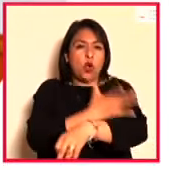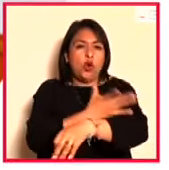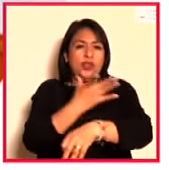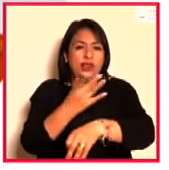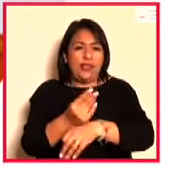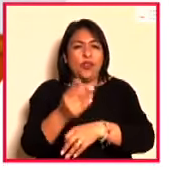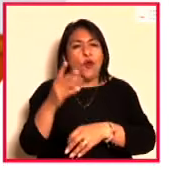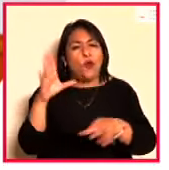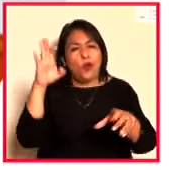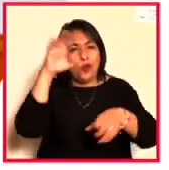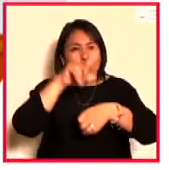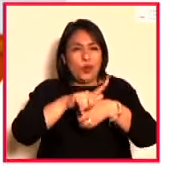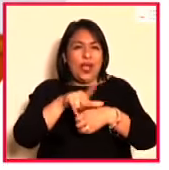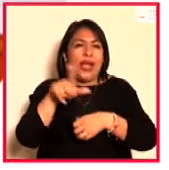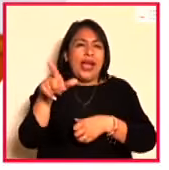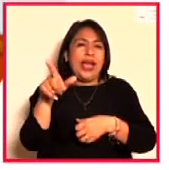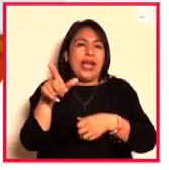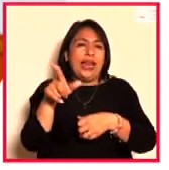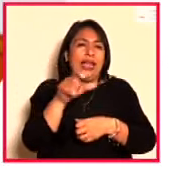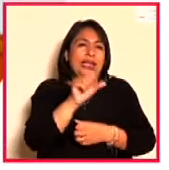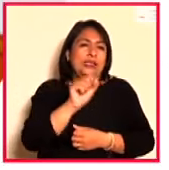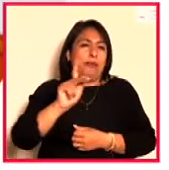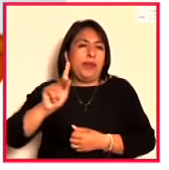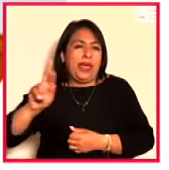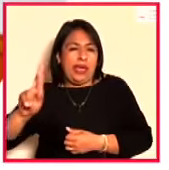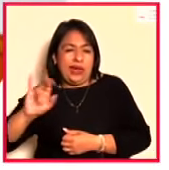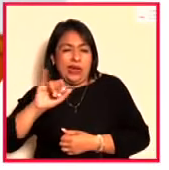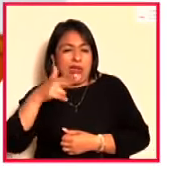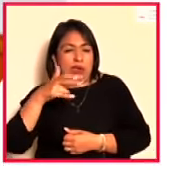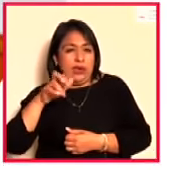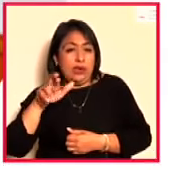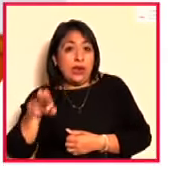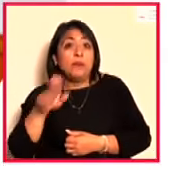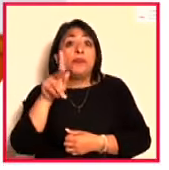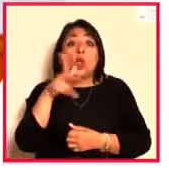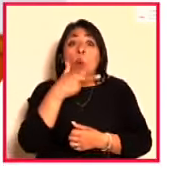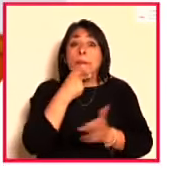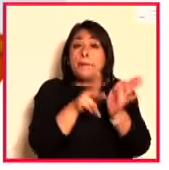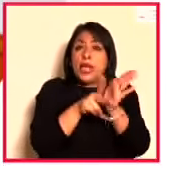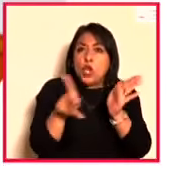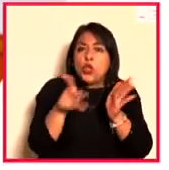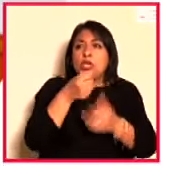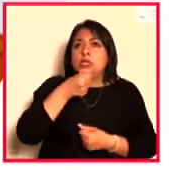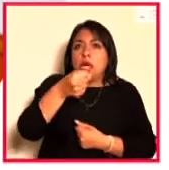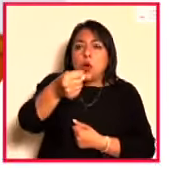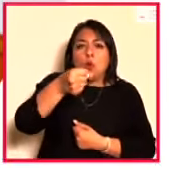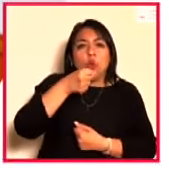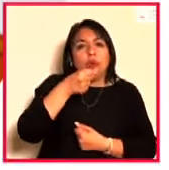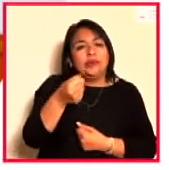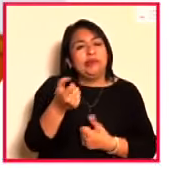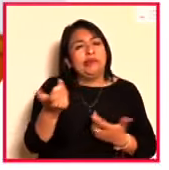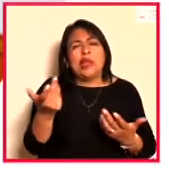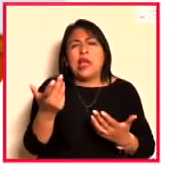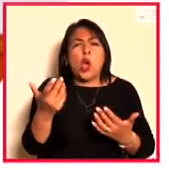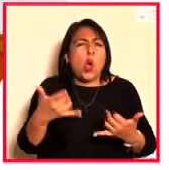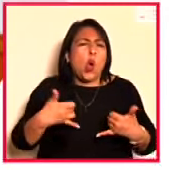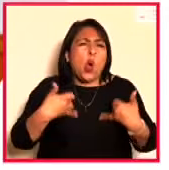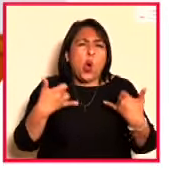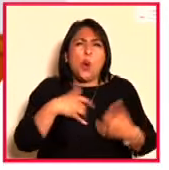cultural del Sistema Nacional de Noticiarios del INER, periodista, conductor. Pues una muy corta edad, se va a los